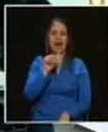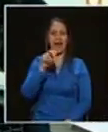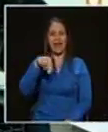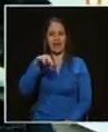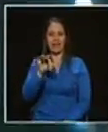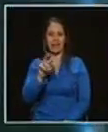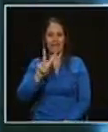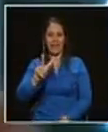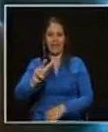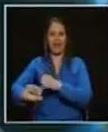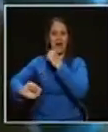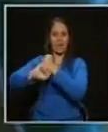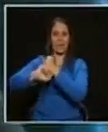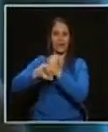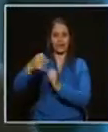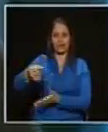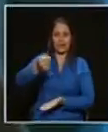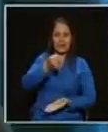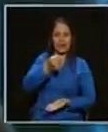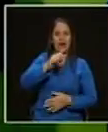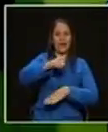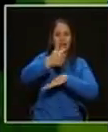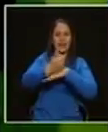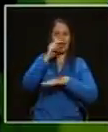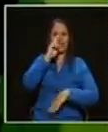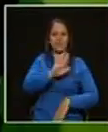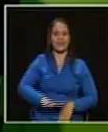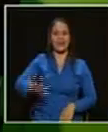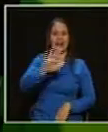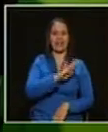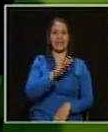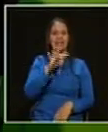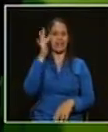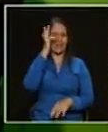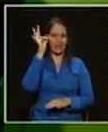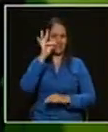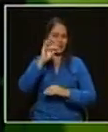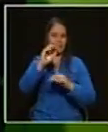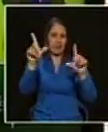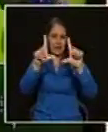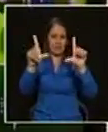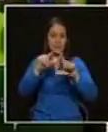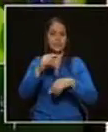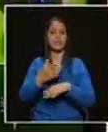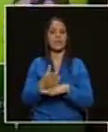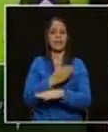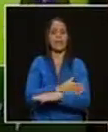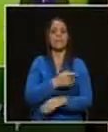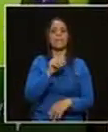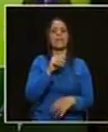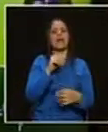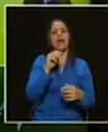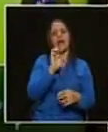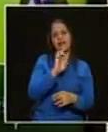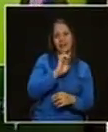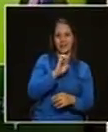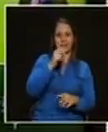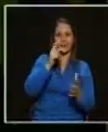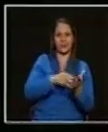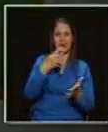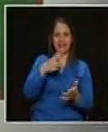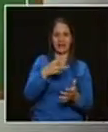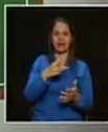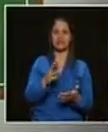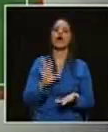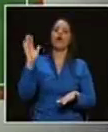Televisión, conocida actualmente como la Autoridad Nacional de Televisión. Desde el 28 de enero del 2013 se retoma la lengua de señas en el